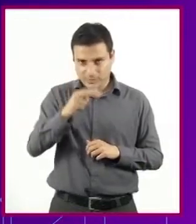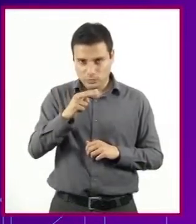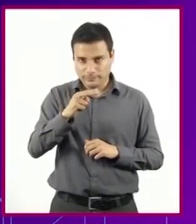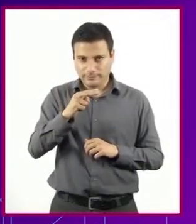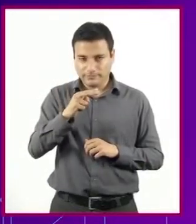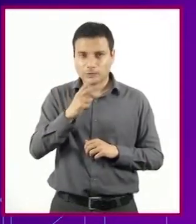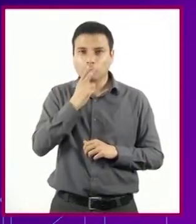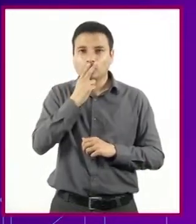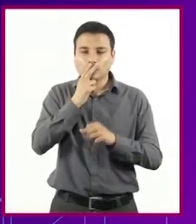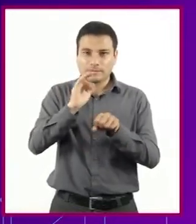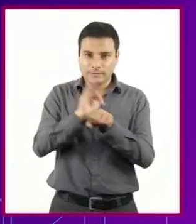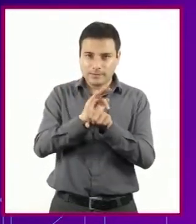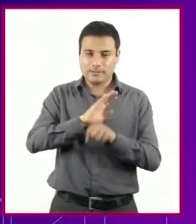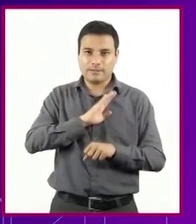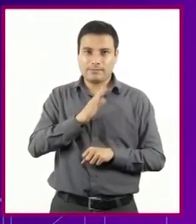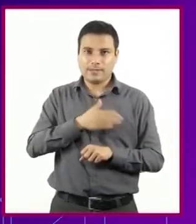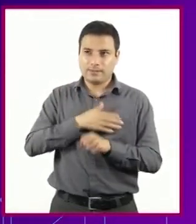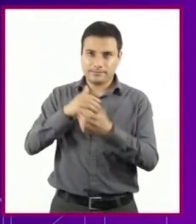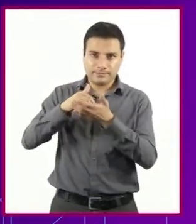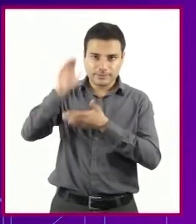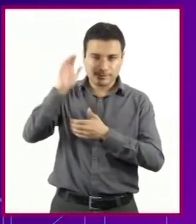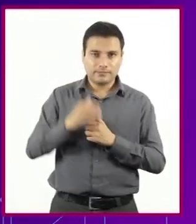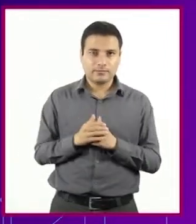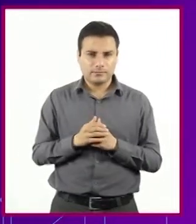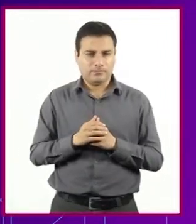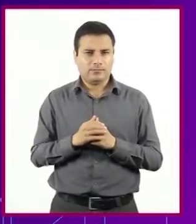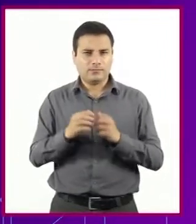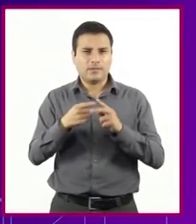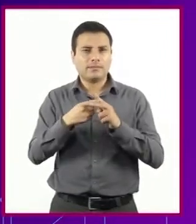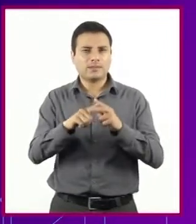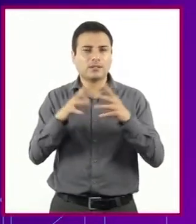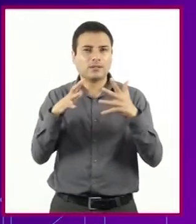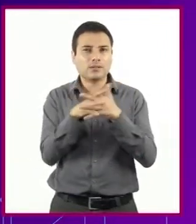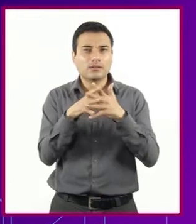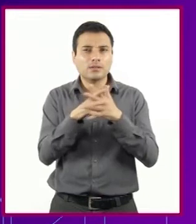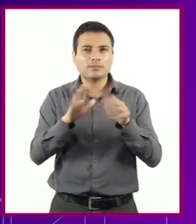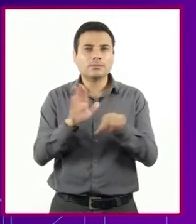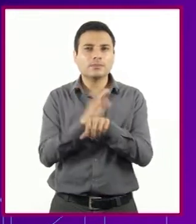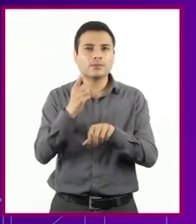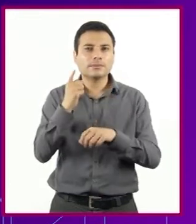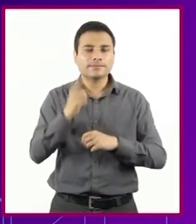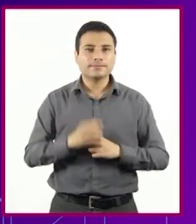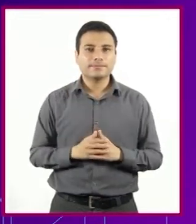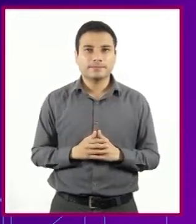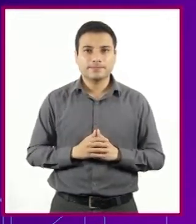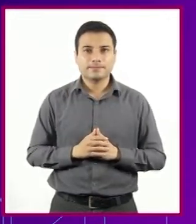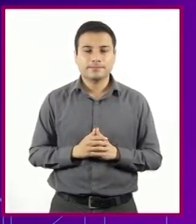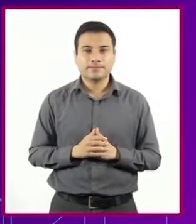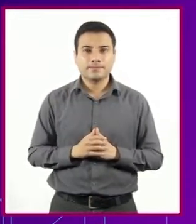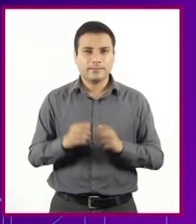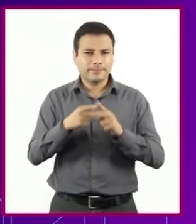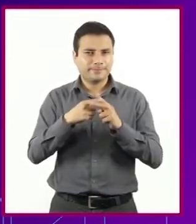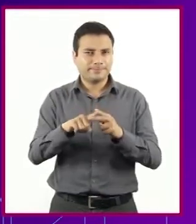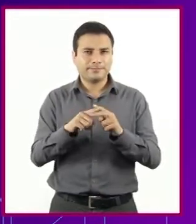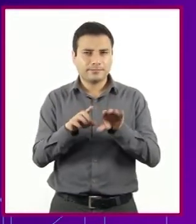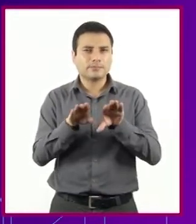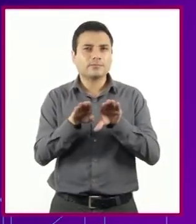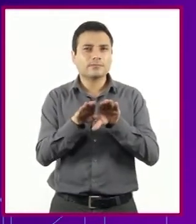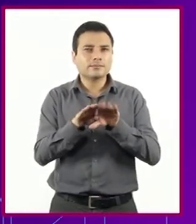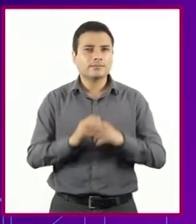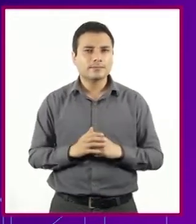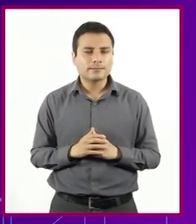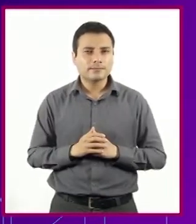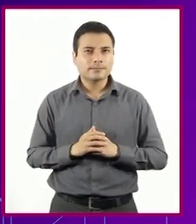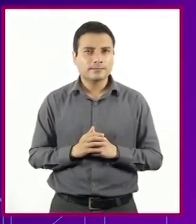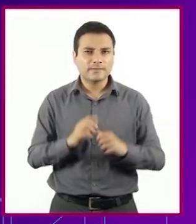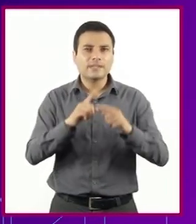española. ¿Cuáles fueron las causas de la independencia de México? ¿Cómo inició el movimiento